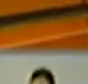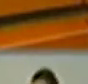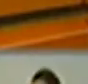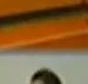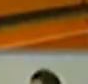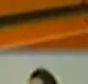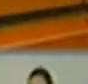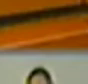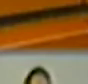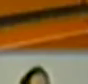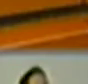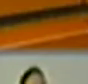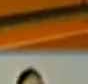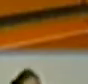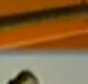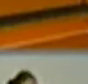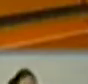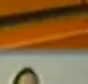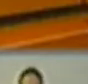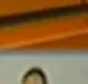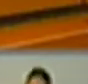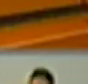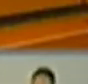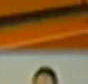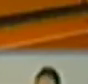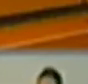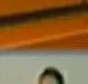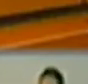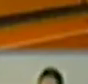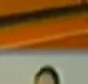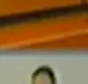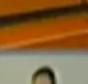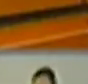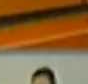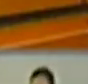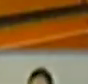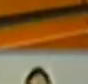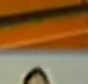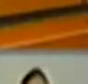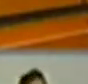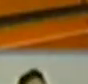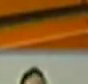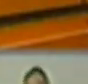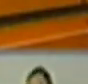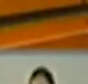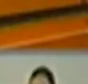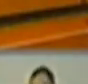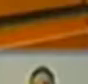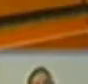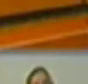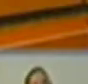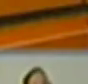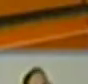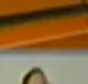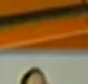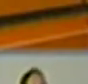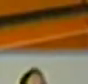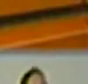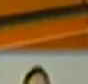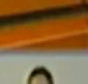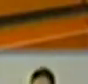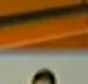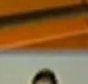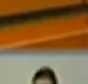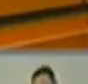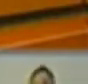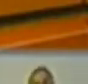todos estos atletas y a sus entrenadores y a sus familias, a su esfuerzo y a sus